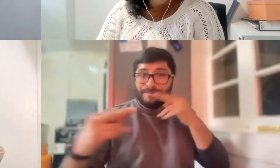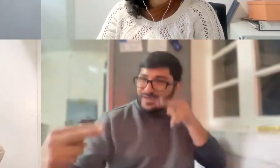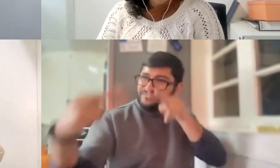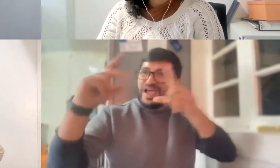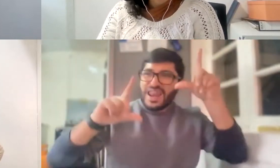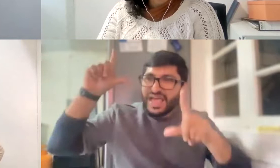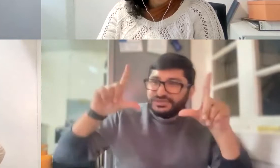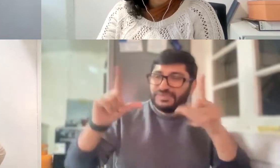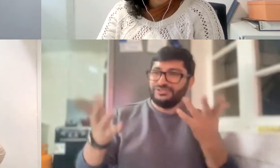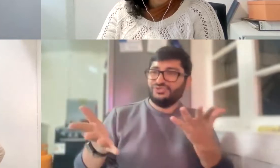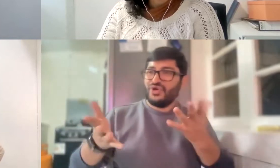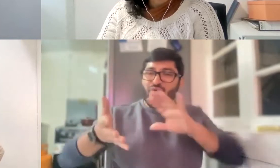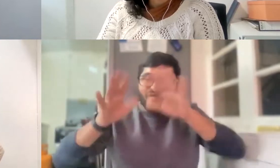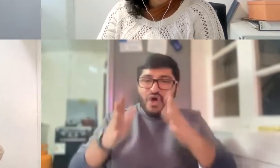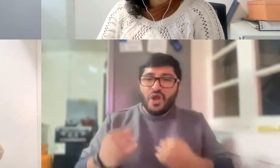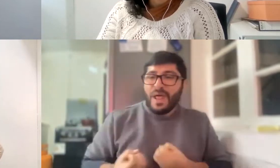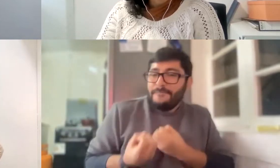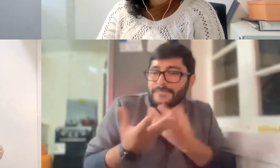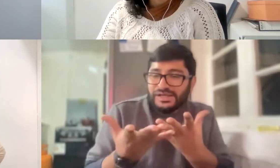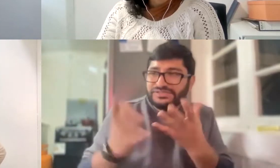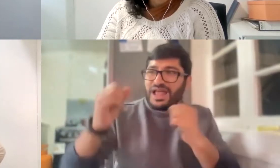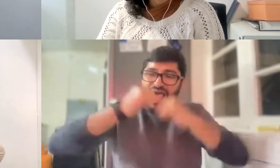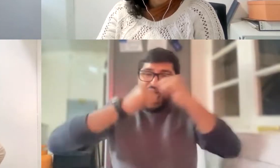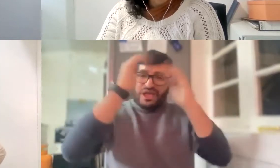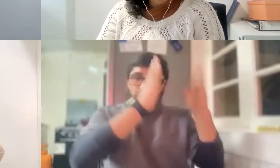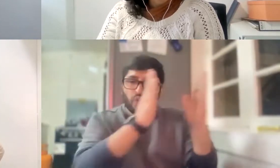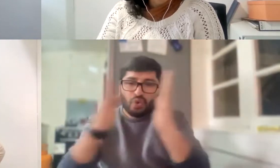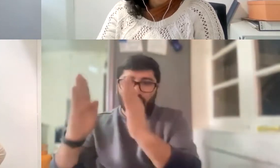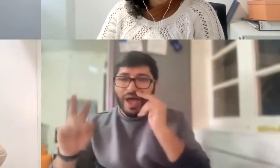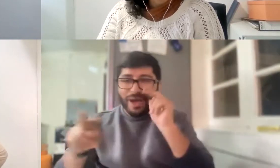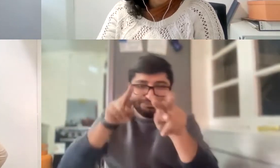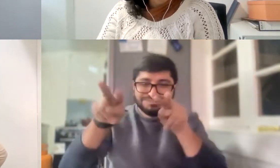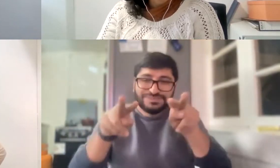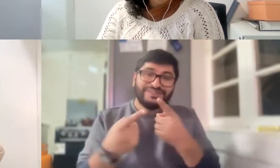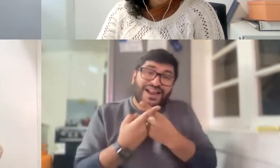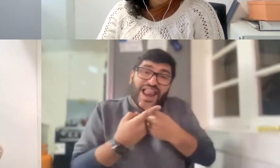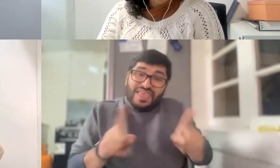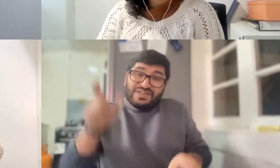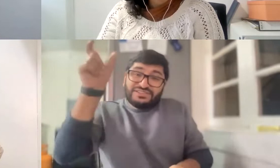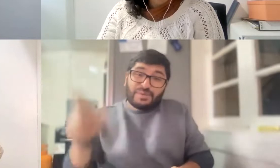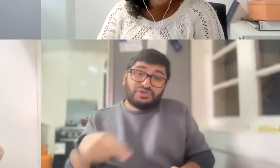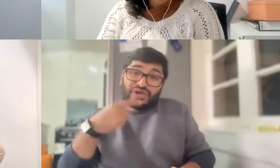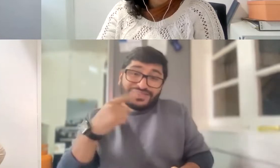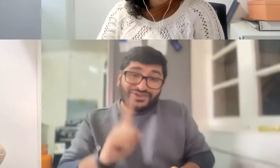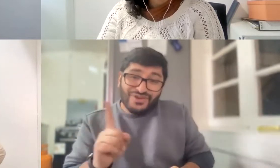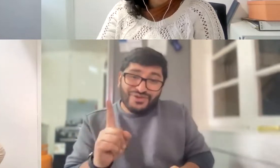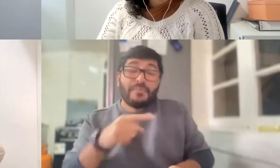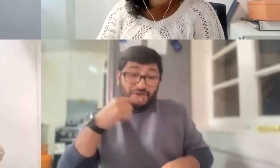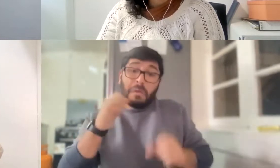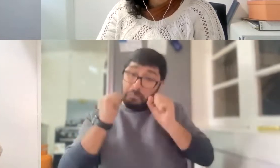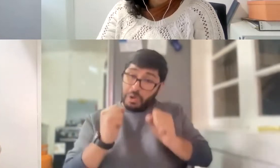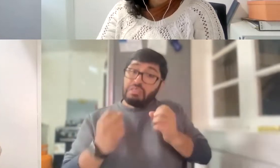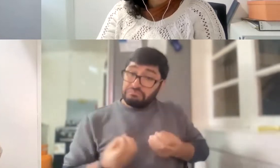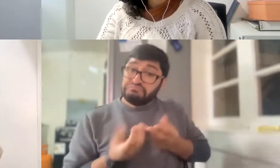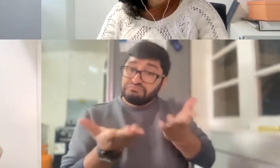características del oyente, cómo aprender la lengua de señas, transmitir de qué forma expresarla, la forma, la estructura.